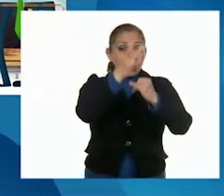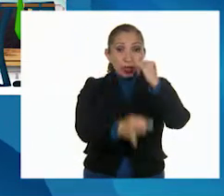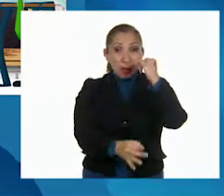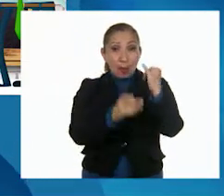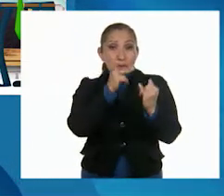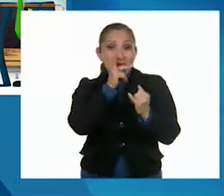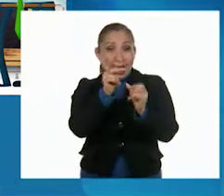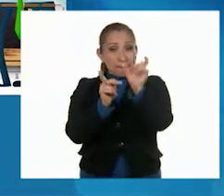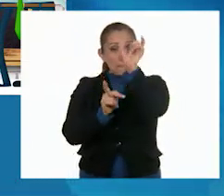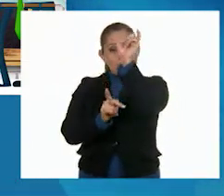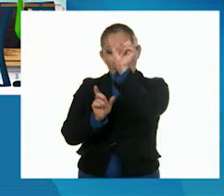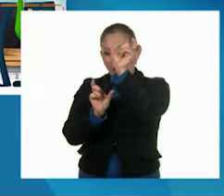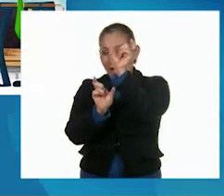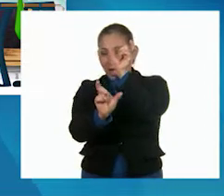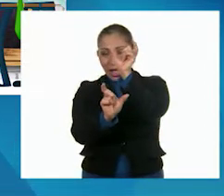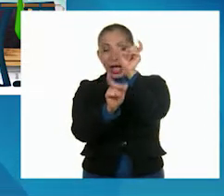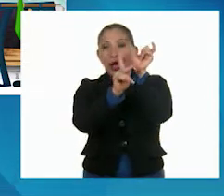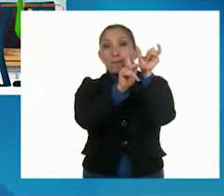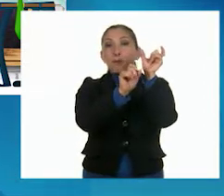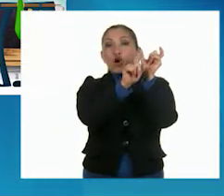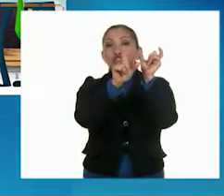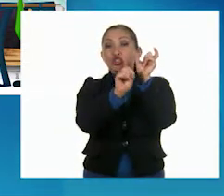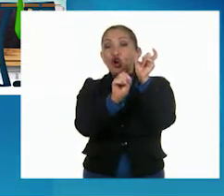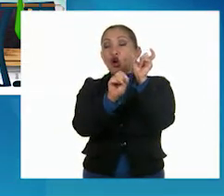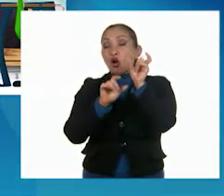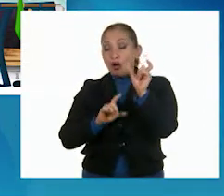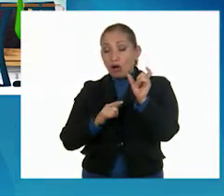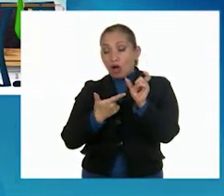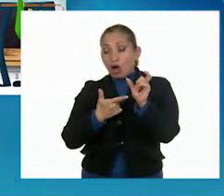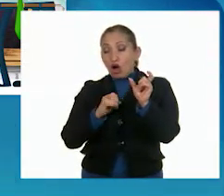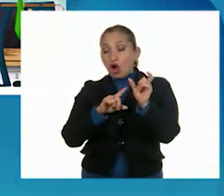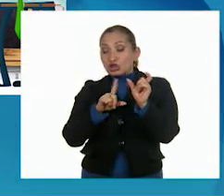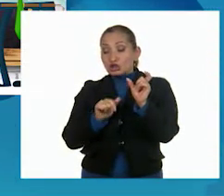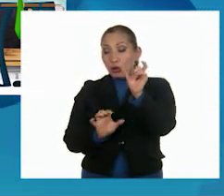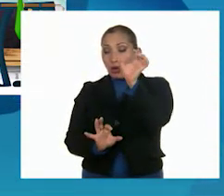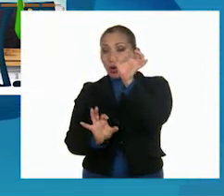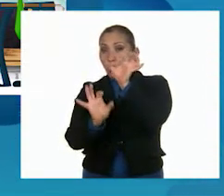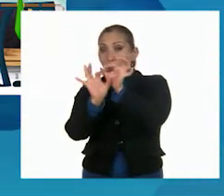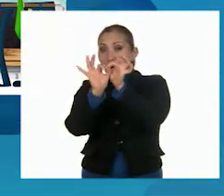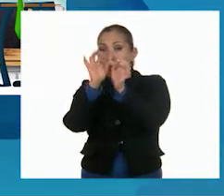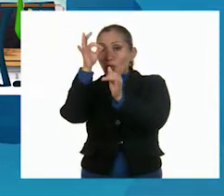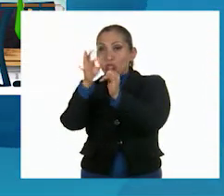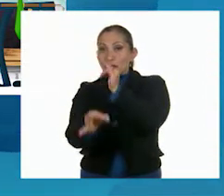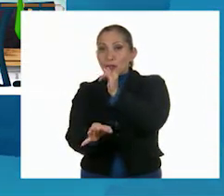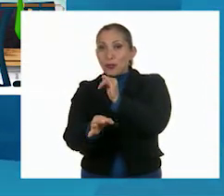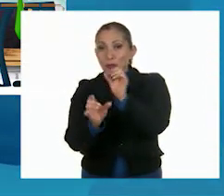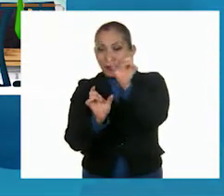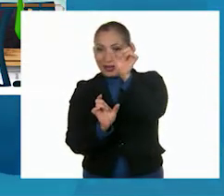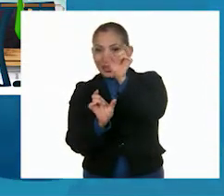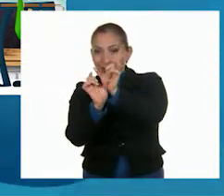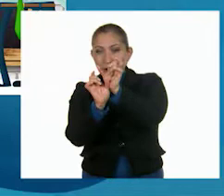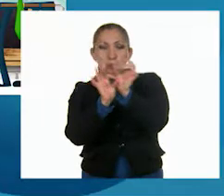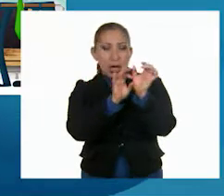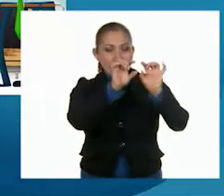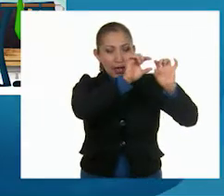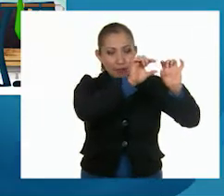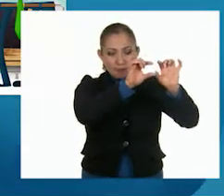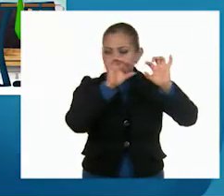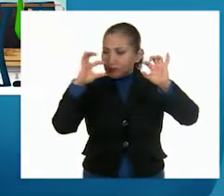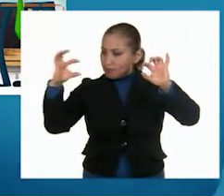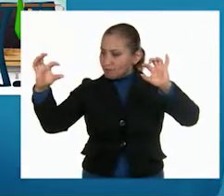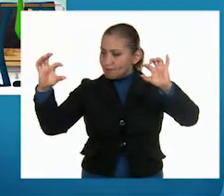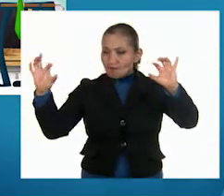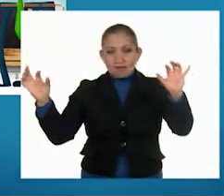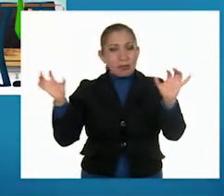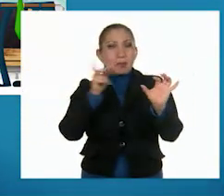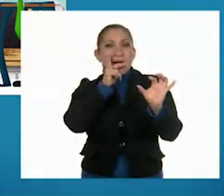terminaciones de la repetición de la rima, ¿verdad? Recuerda que la rima va al final de cada verso. ¿Cuál era la rima que